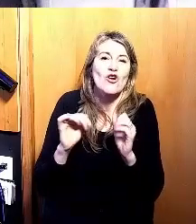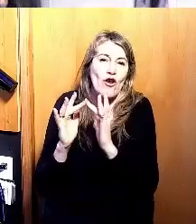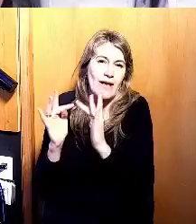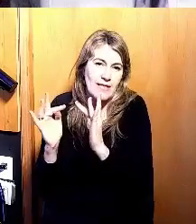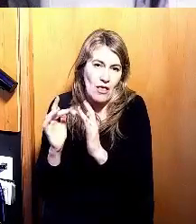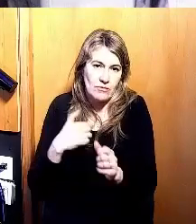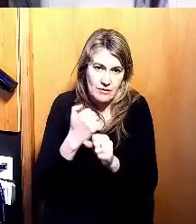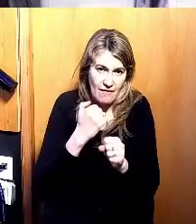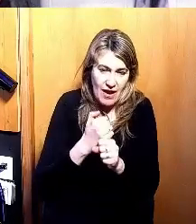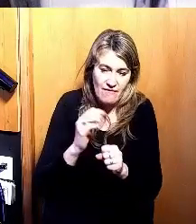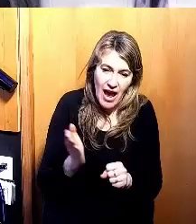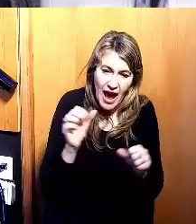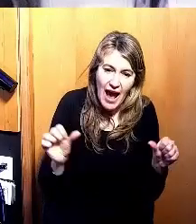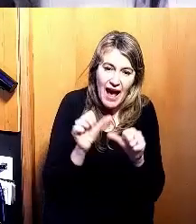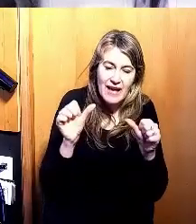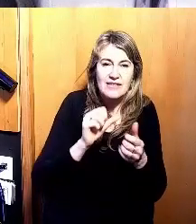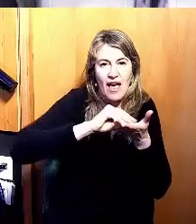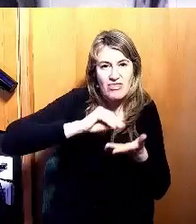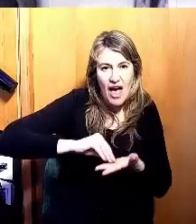Trabajaba en producción de datos geográficos y tal.